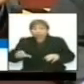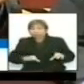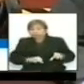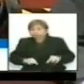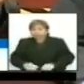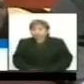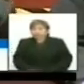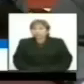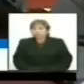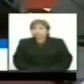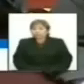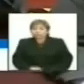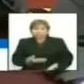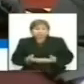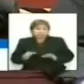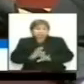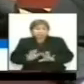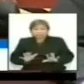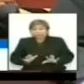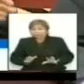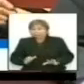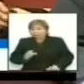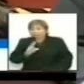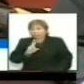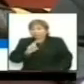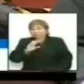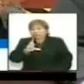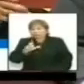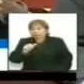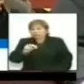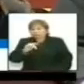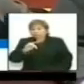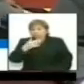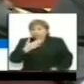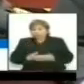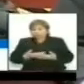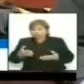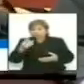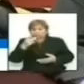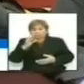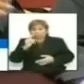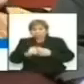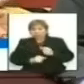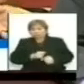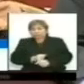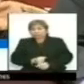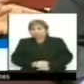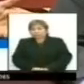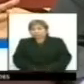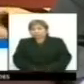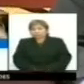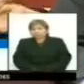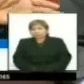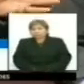hacerlo. Y punto. El señor César Villanueva duró mucho más, duró ¿cuánto? Casi un año, un poco más de un año el señor